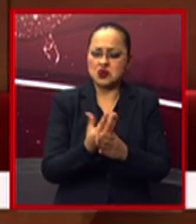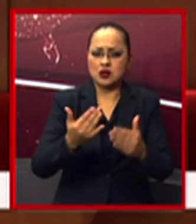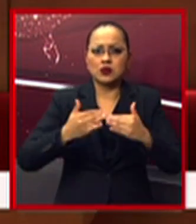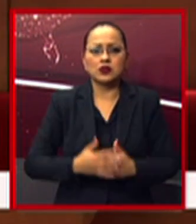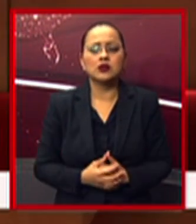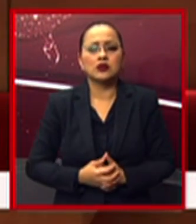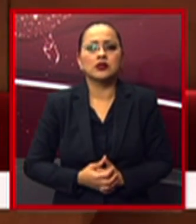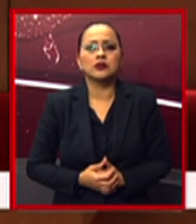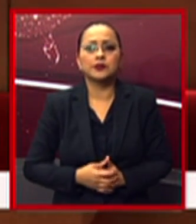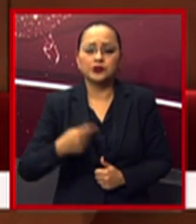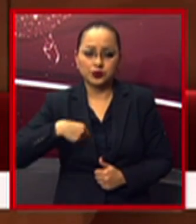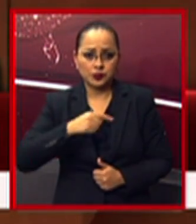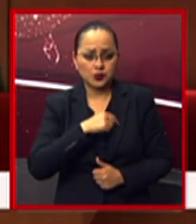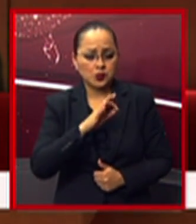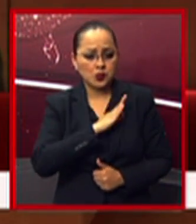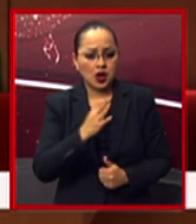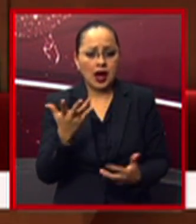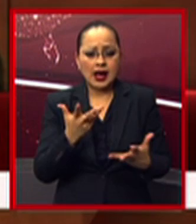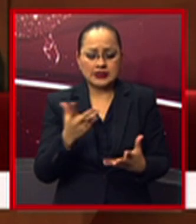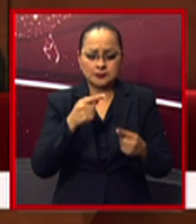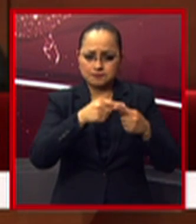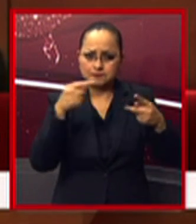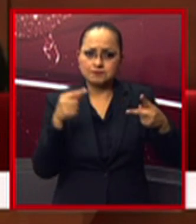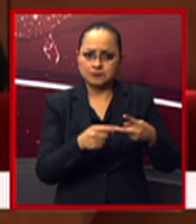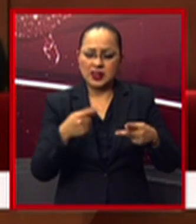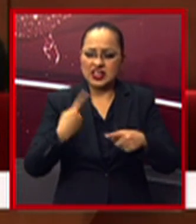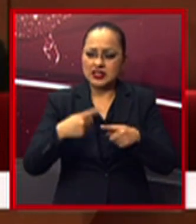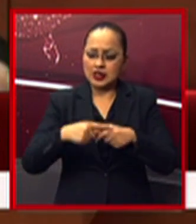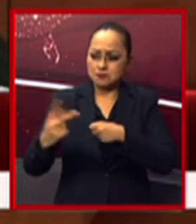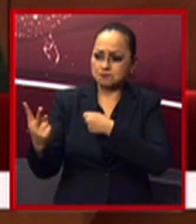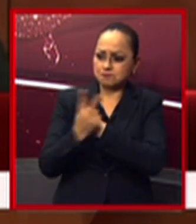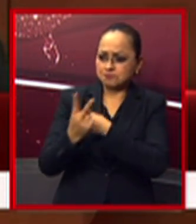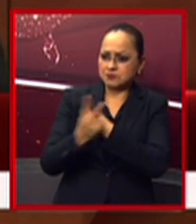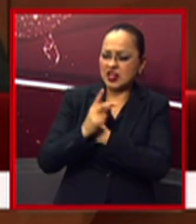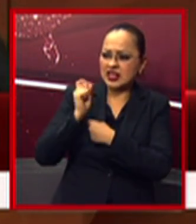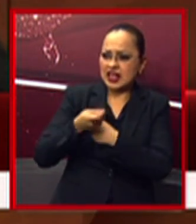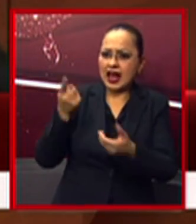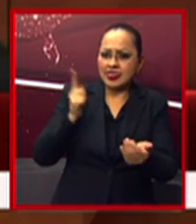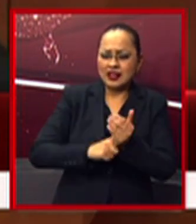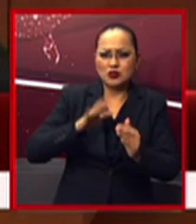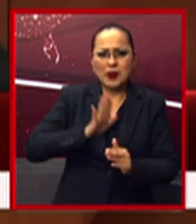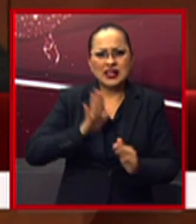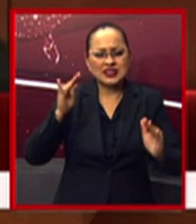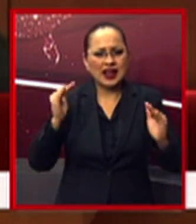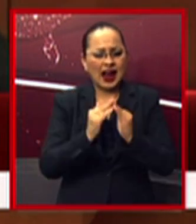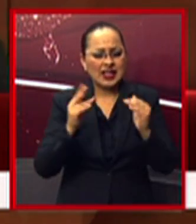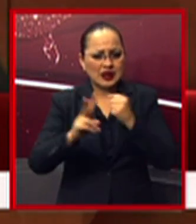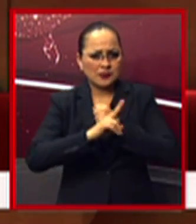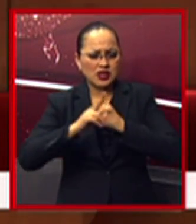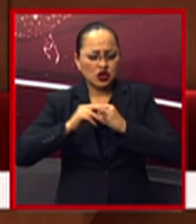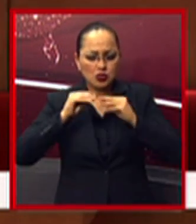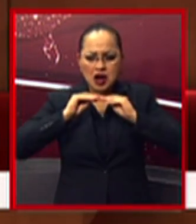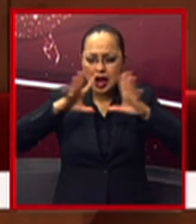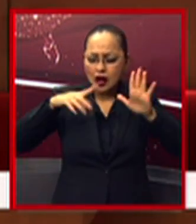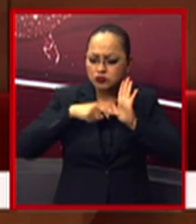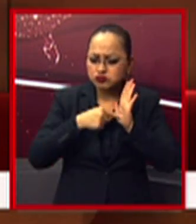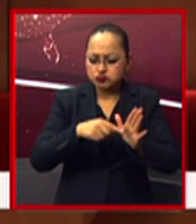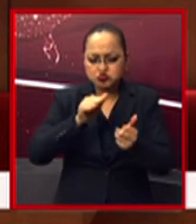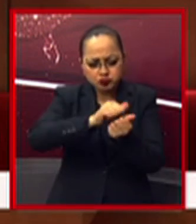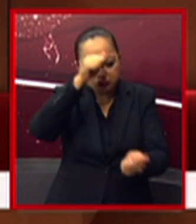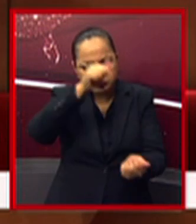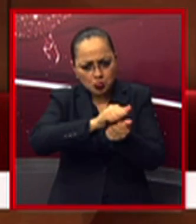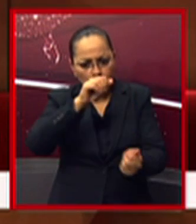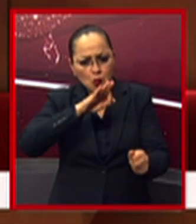Por eso tenemos que hacer dos cosas: que los que nos observan lo hagan desde una casa de cristal y que la privacidad siga